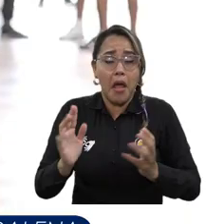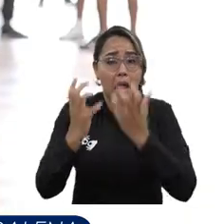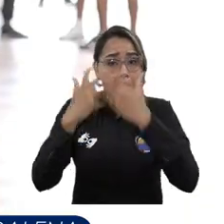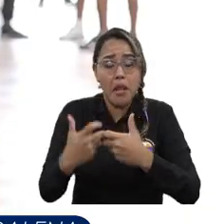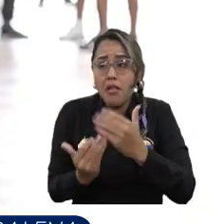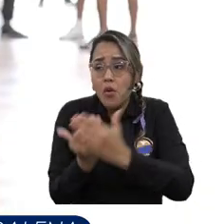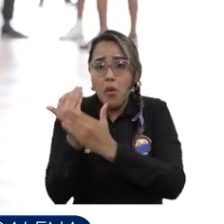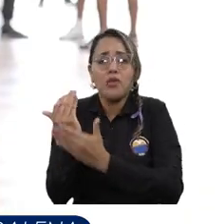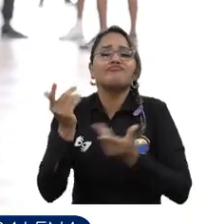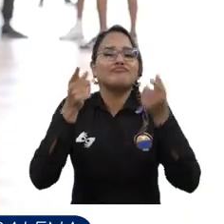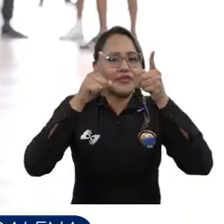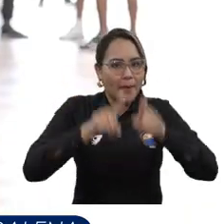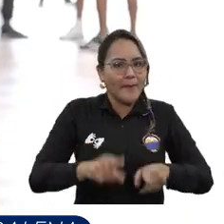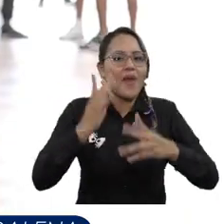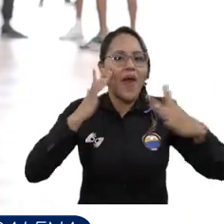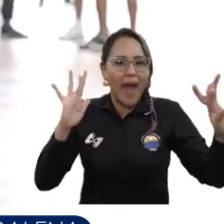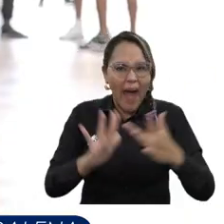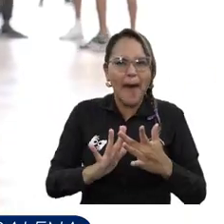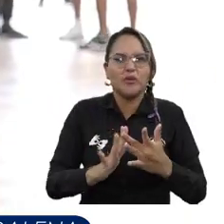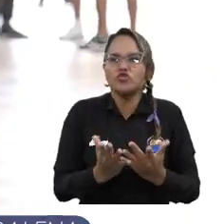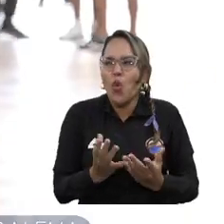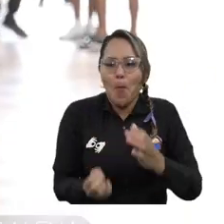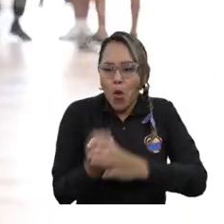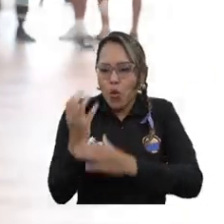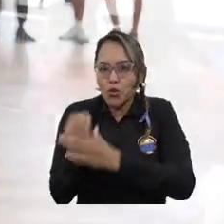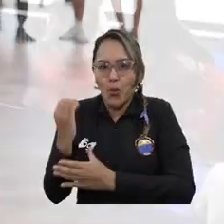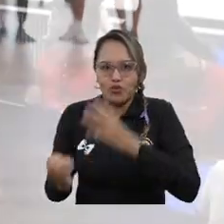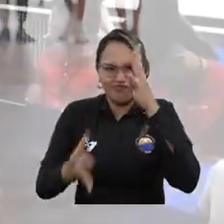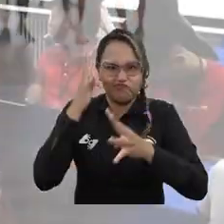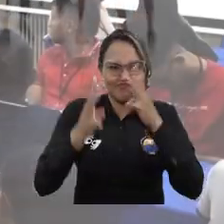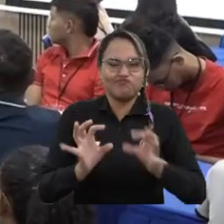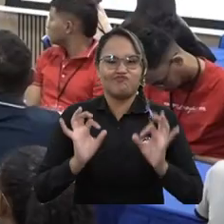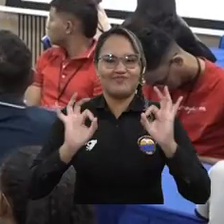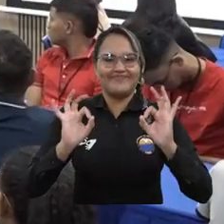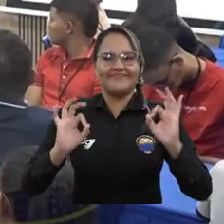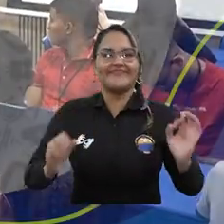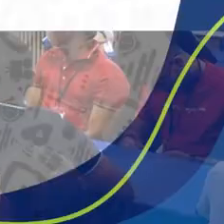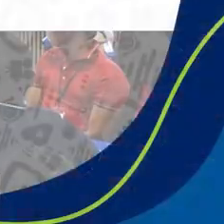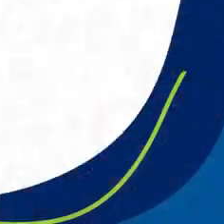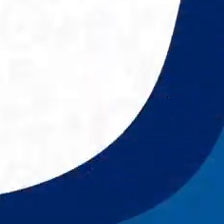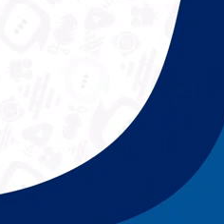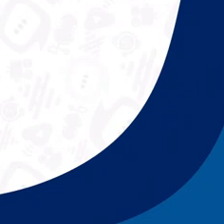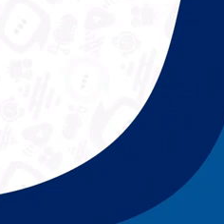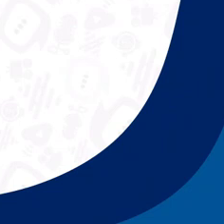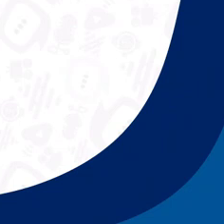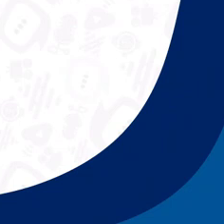para la creación de nuevas empresas, sino también para la generación de productos de innovación.